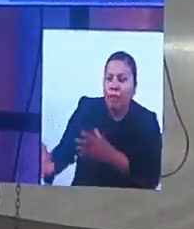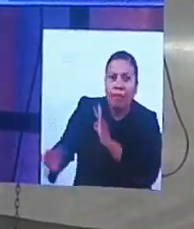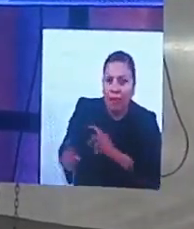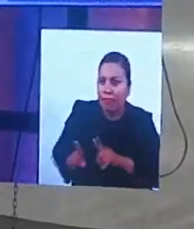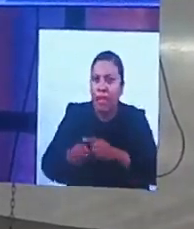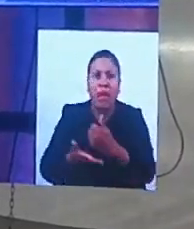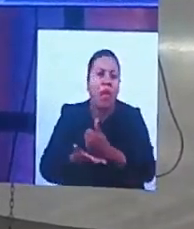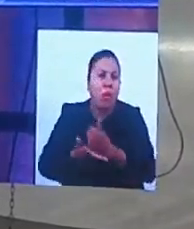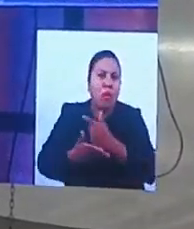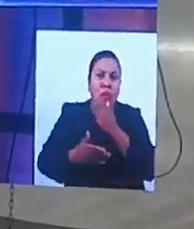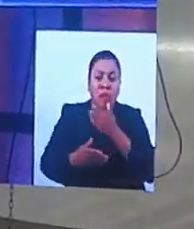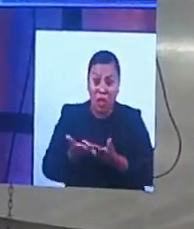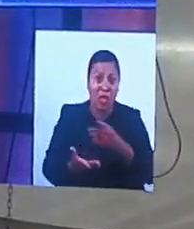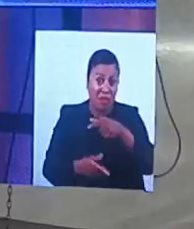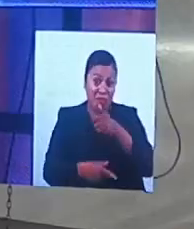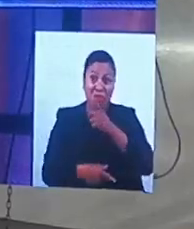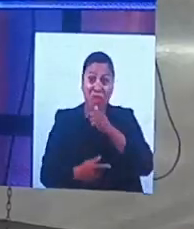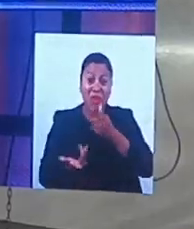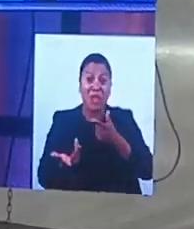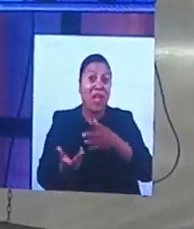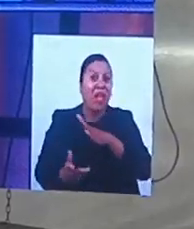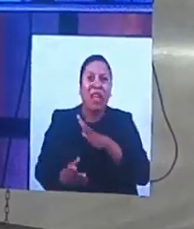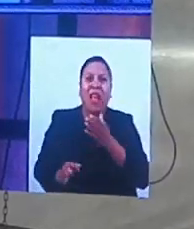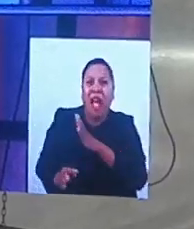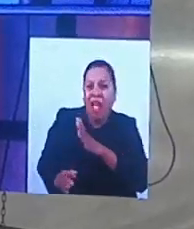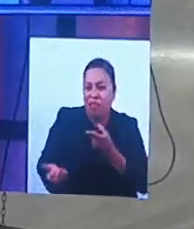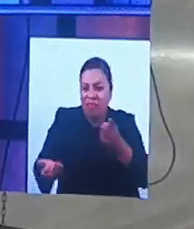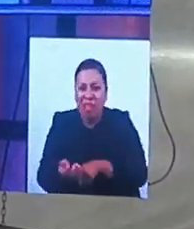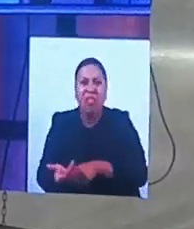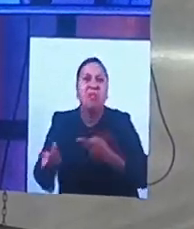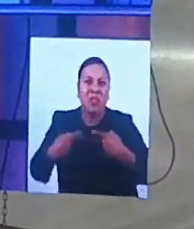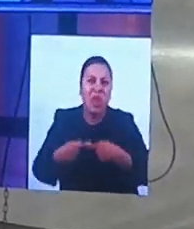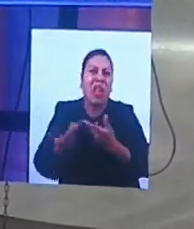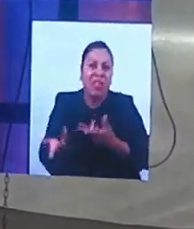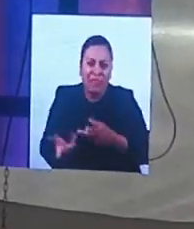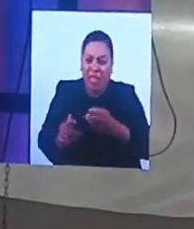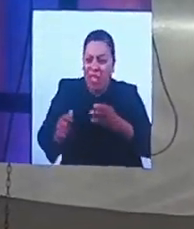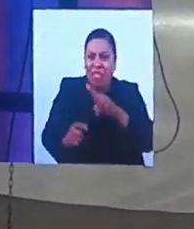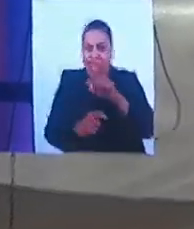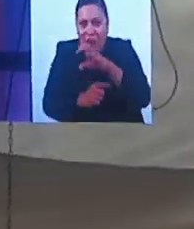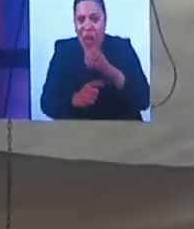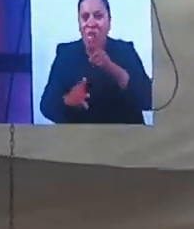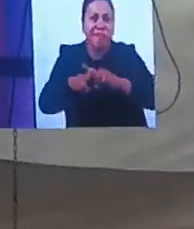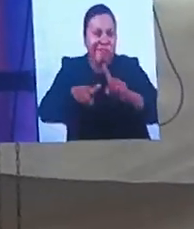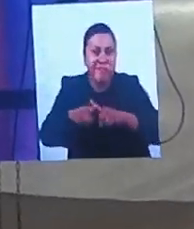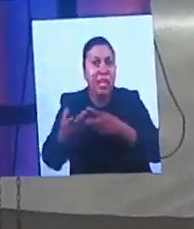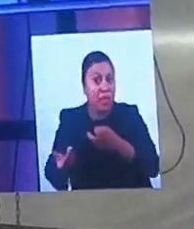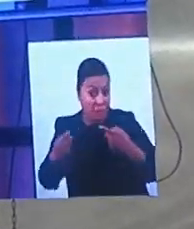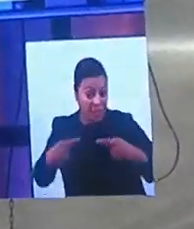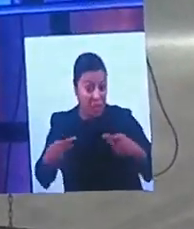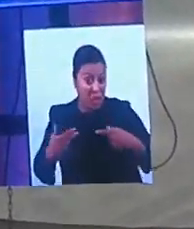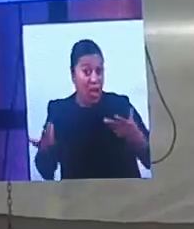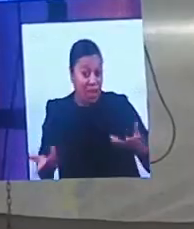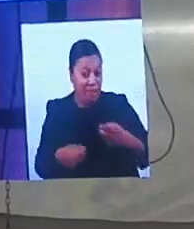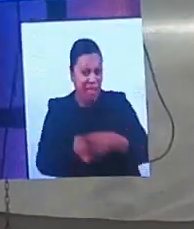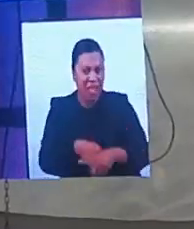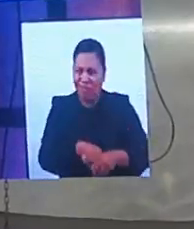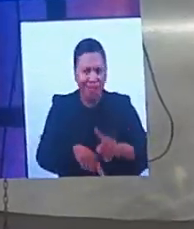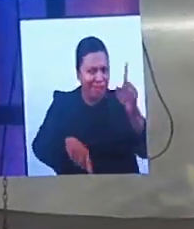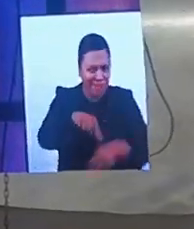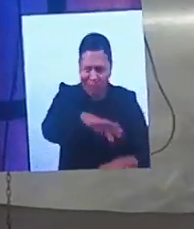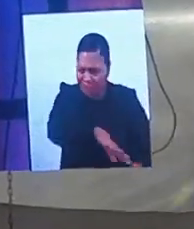una institución de seguridad pública infiltrada por la criminalidad organizada. Es el momento de que la gente que hace daño se vaya,